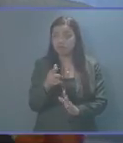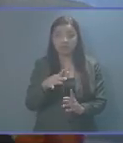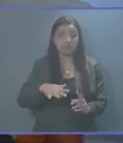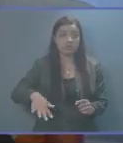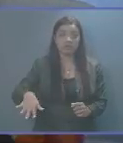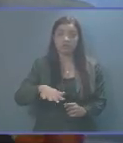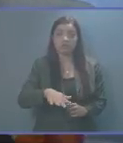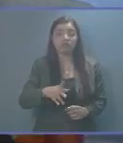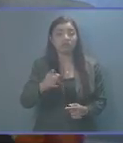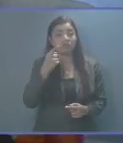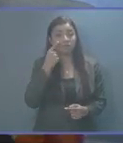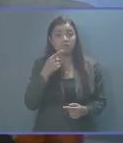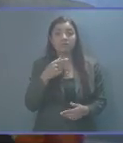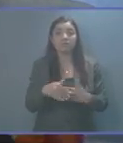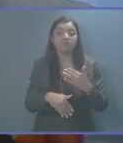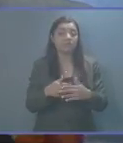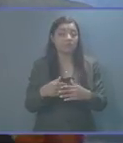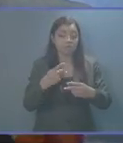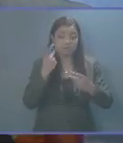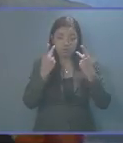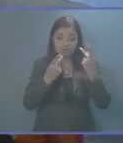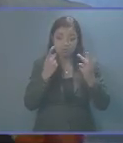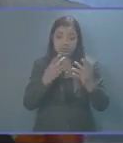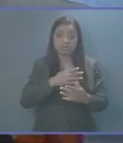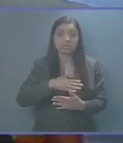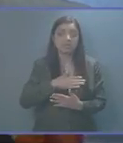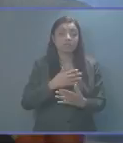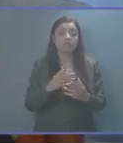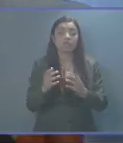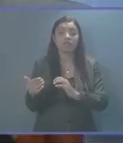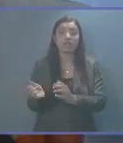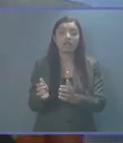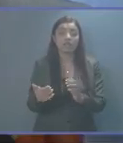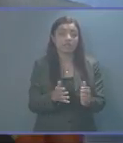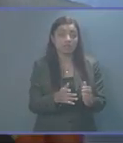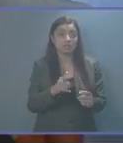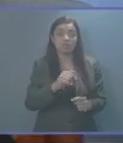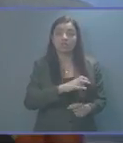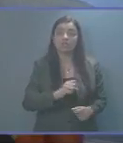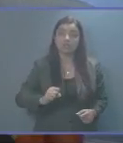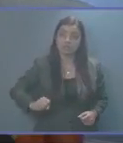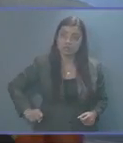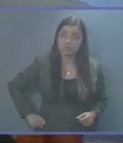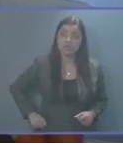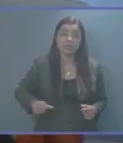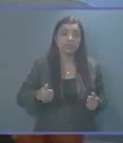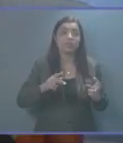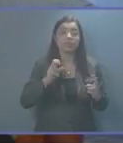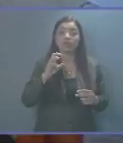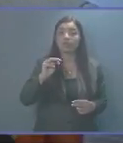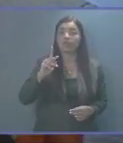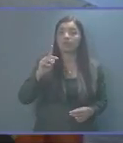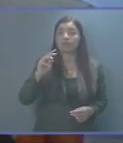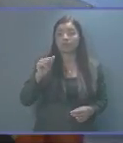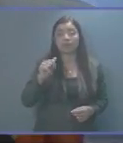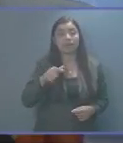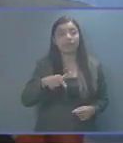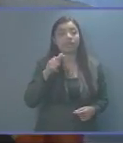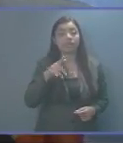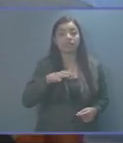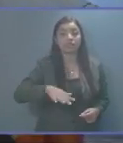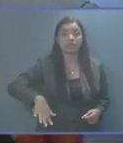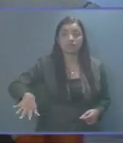lugar. Vea todo el potencial turístico que Cabañas tiene que ofrecerle a El Salvador en base al río Lempa. En esa